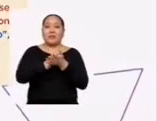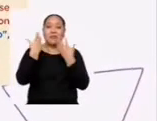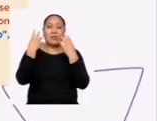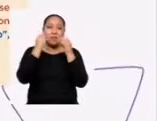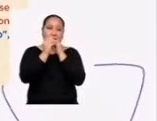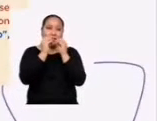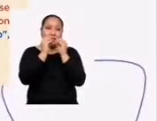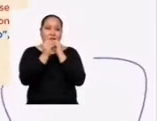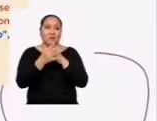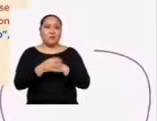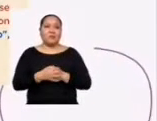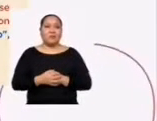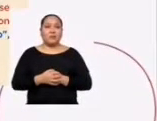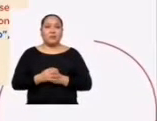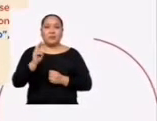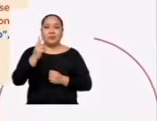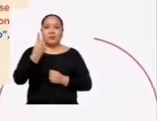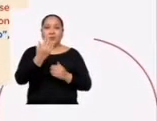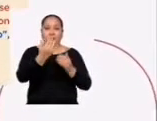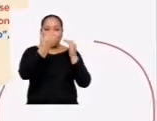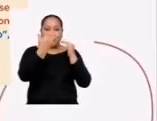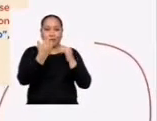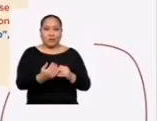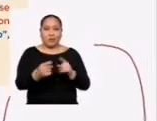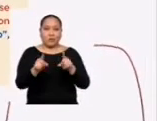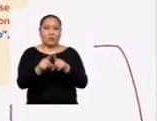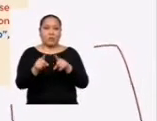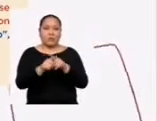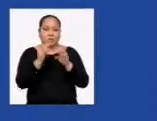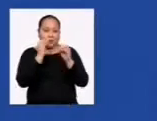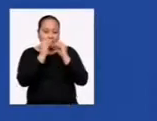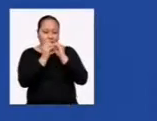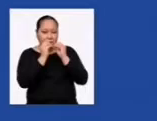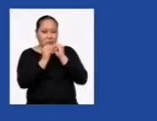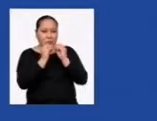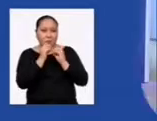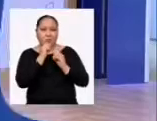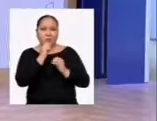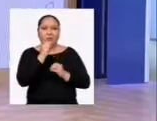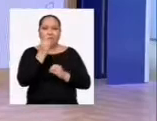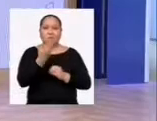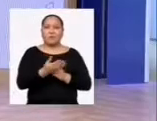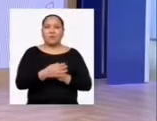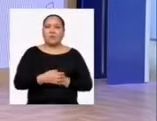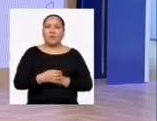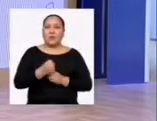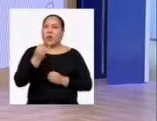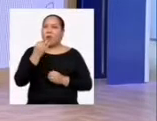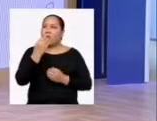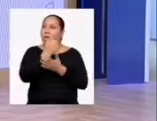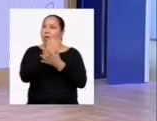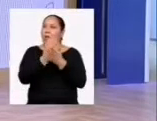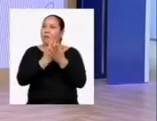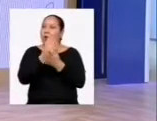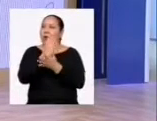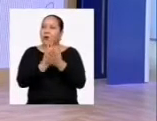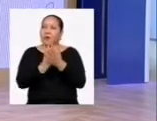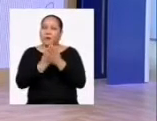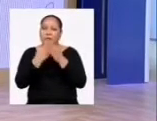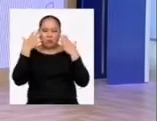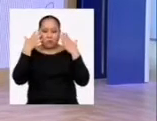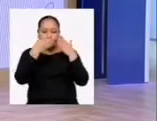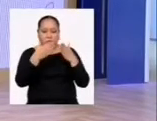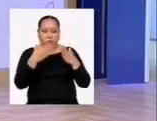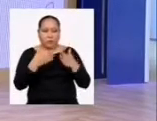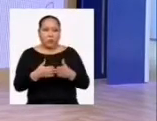corregido. En el segundo párrafo también hay trabajo de revisión por hacer. Creo que hay algunas partes que podrían ser más